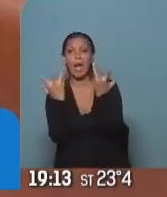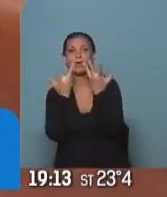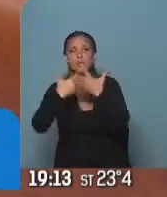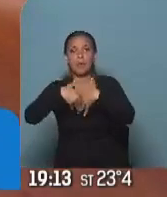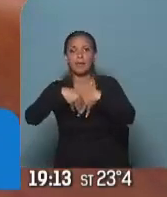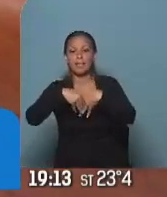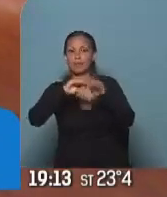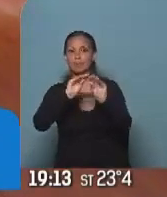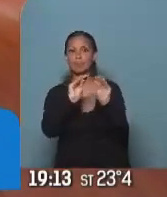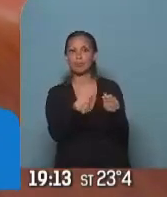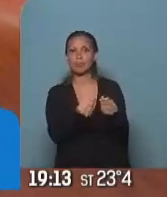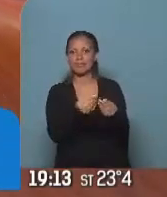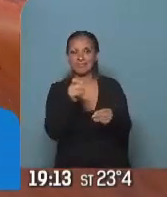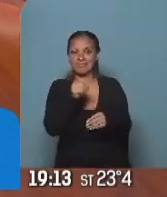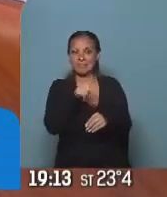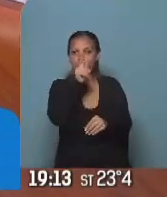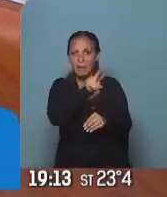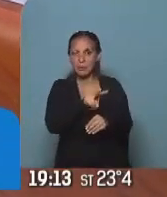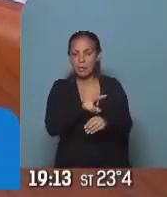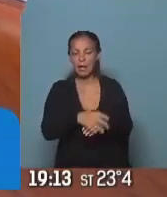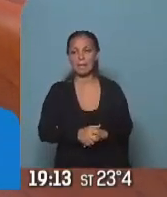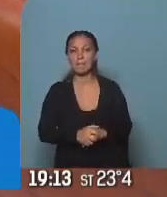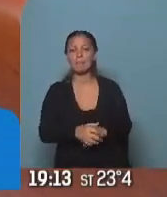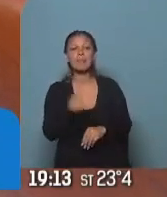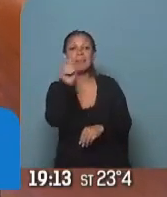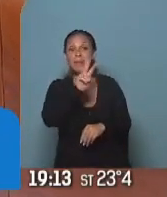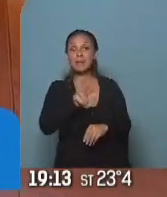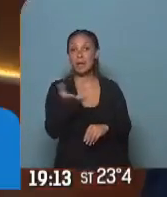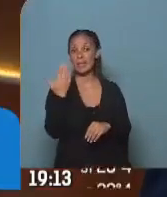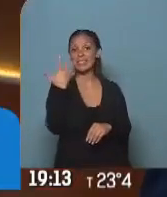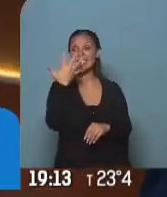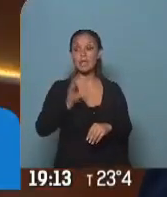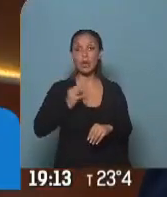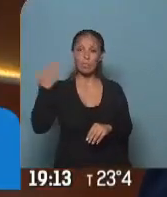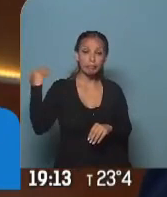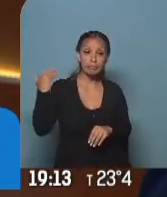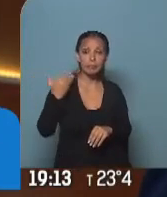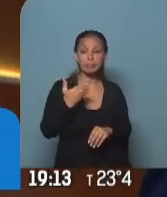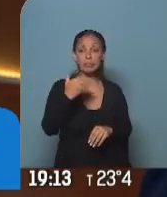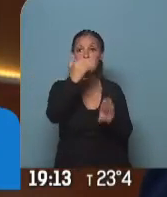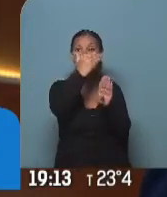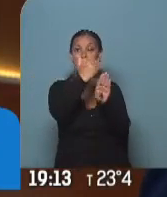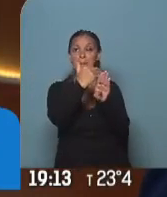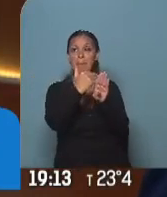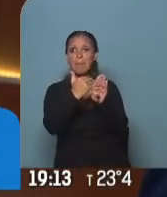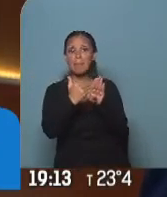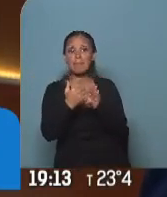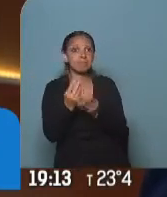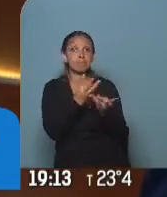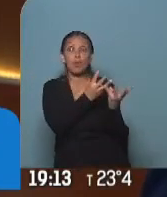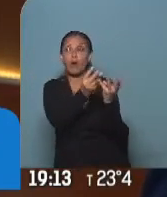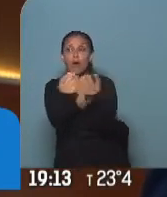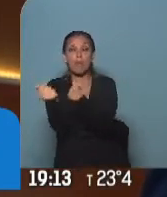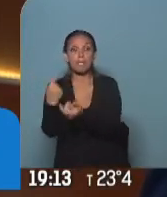petrolera en Venezuela y en el mundo fue que Venezuela en los últimos 5 años prácticamente ha perdido la capacidad de compra